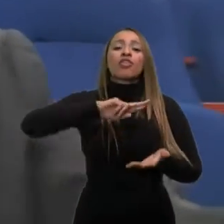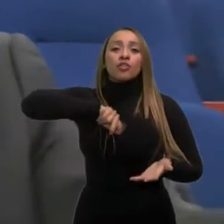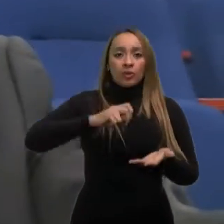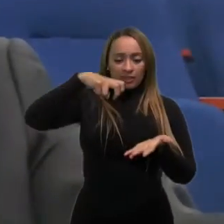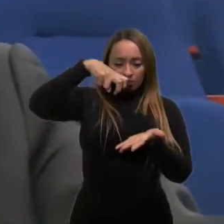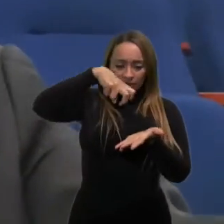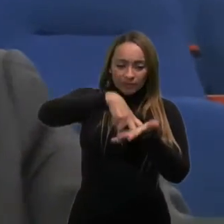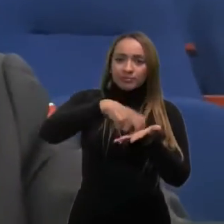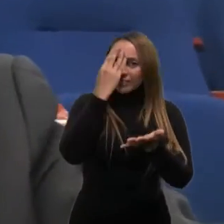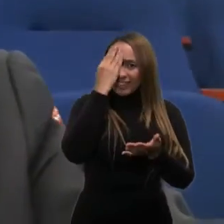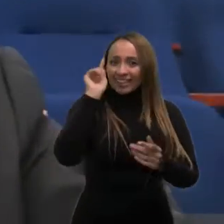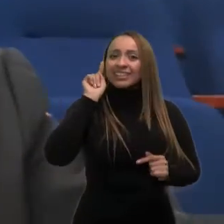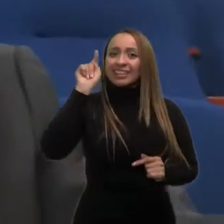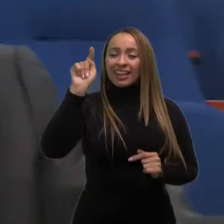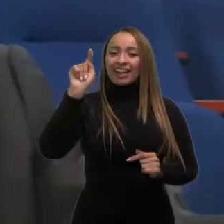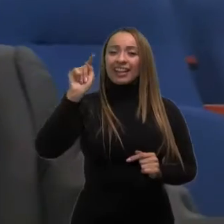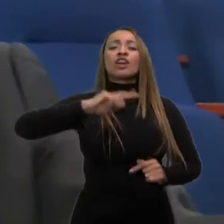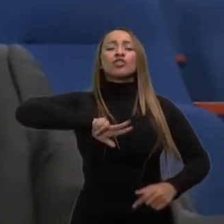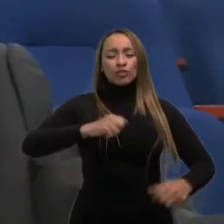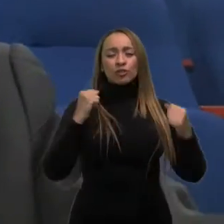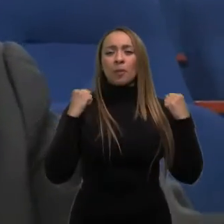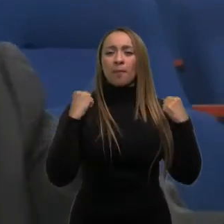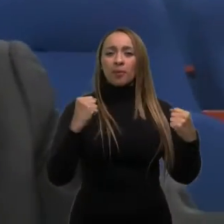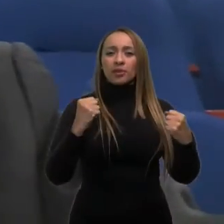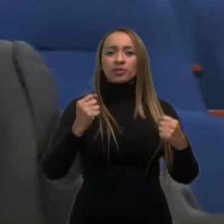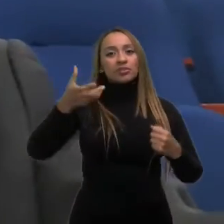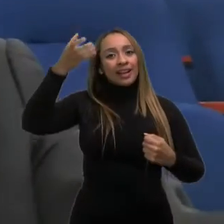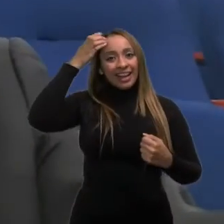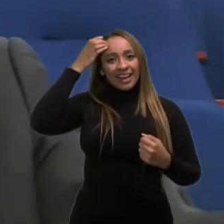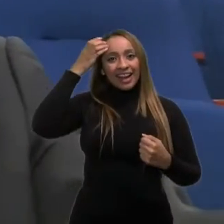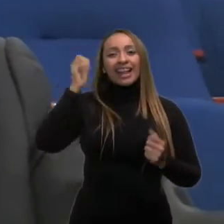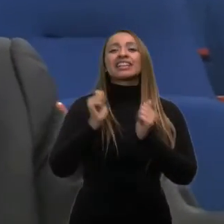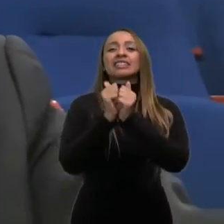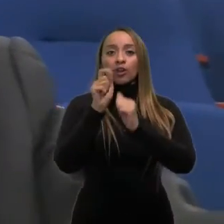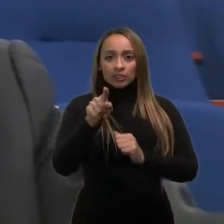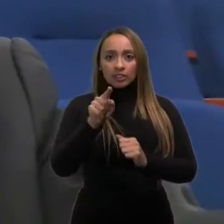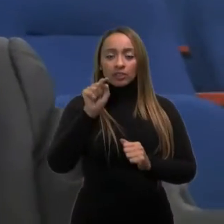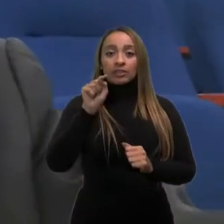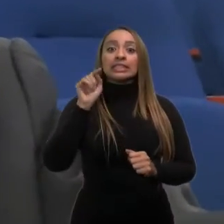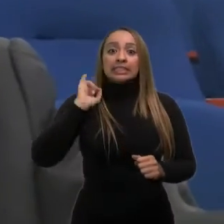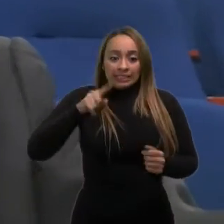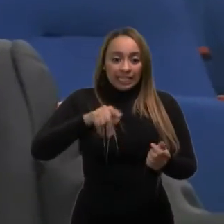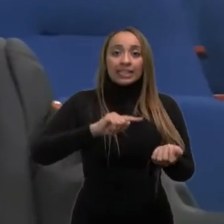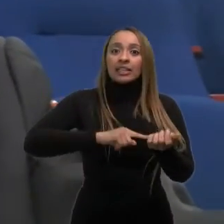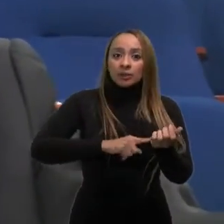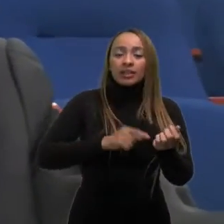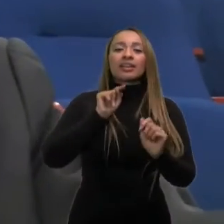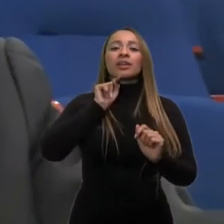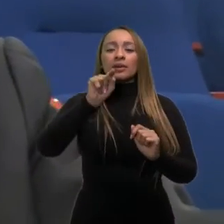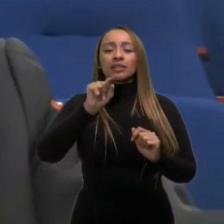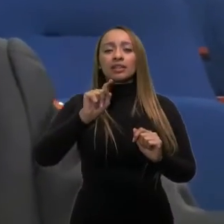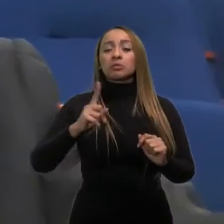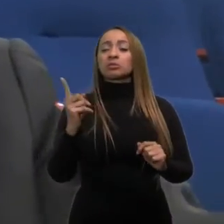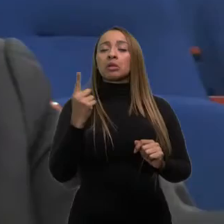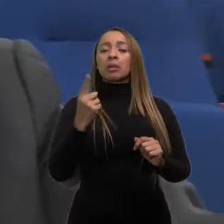rodillas se doblan ante el Señor, te das cuenta que eres poderoso. El Rey de Reyes está contigo. Y si esta tuerca llegó hasta ti, no es solamente